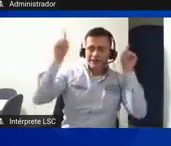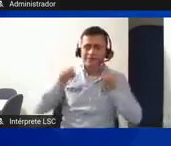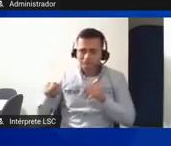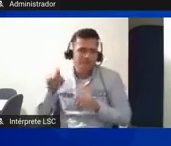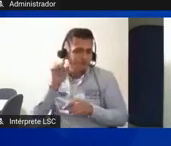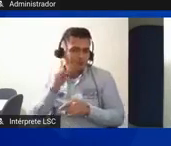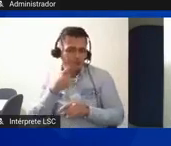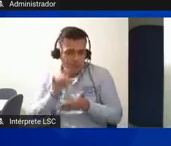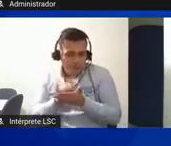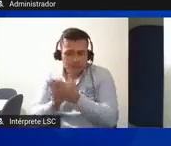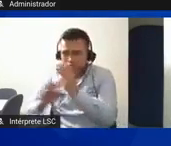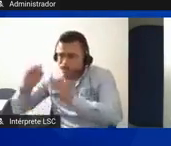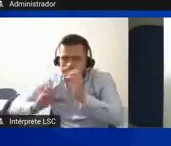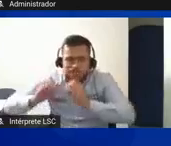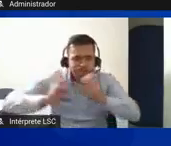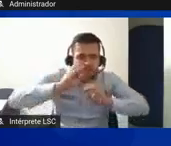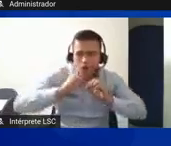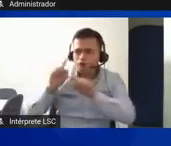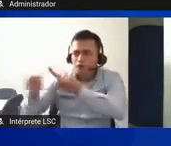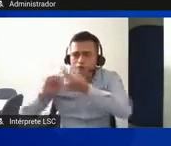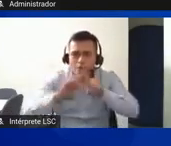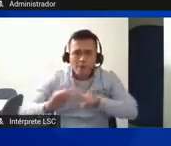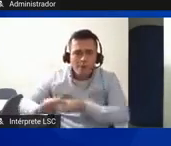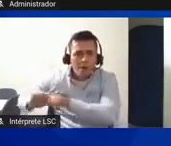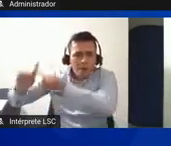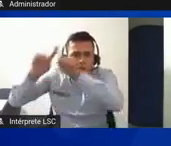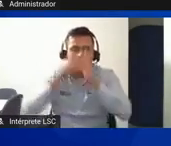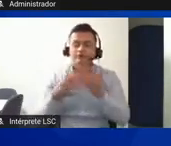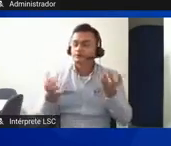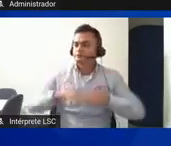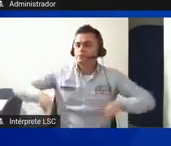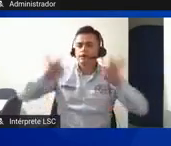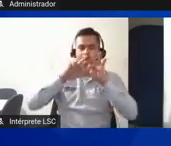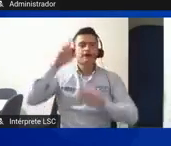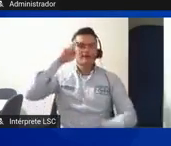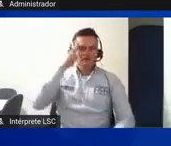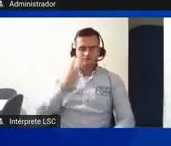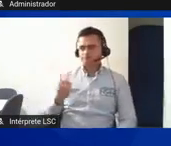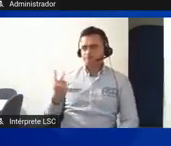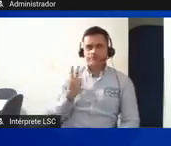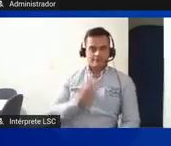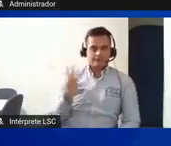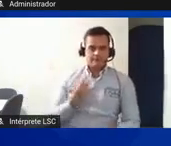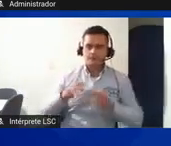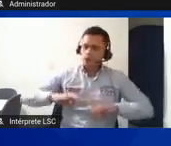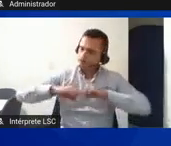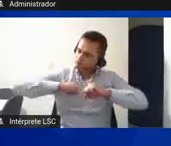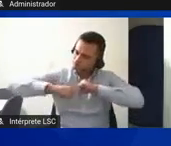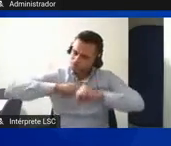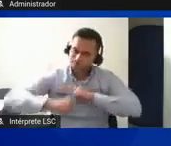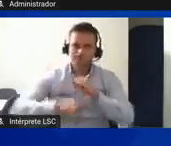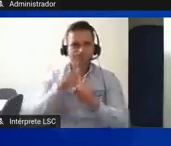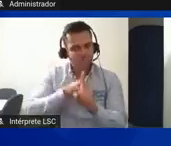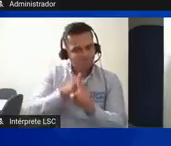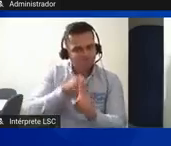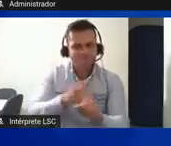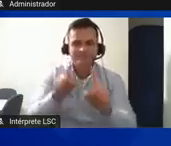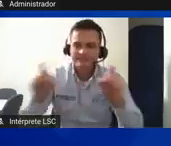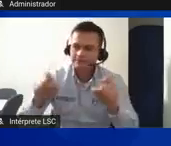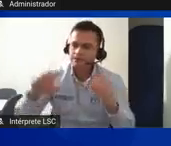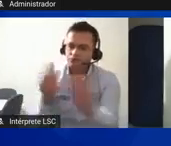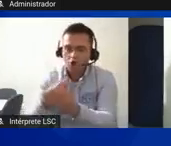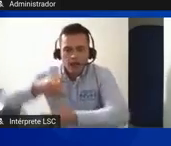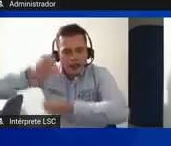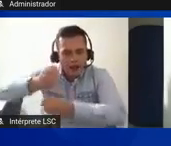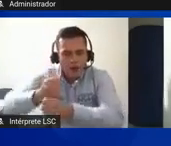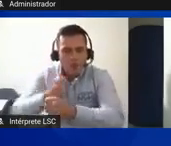comunidad, Gabriel y Cristian, que tenemos que seguir trabajando, como tú lo decías, para mirar el tema laboral, para de verdad darle